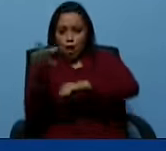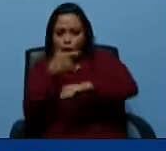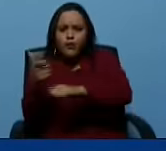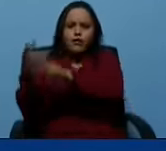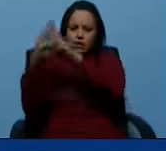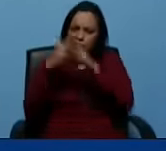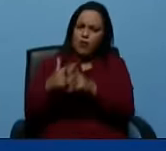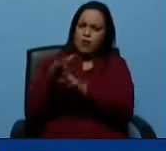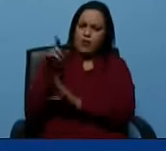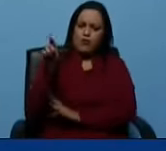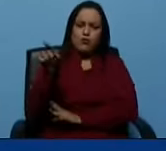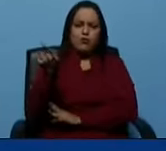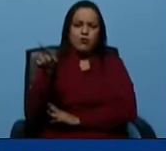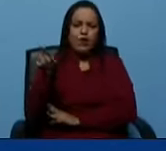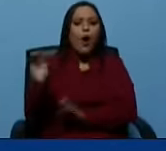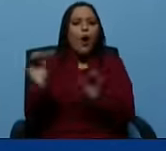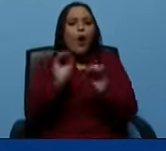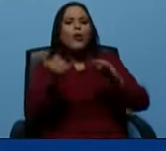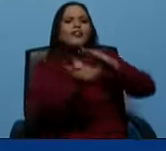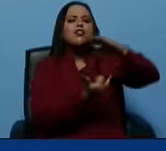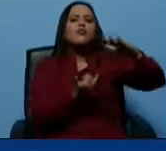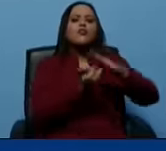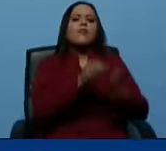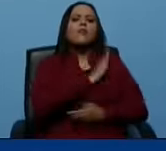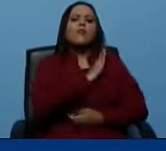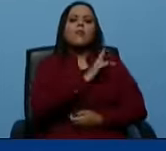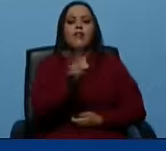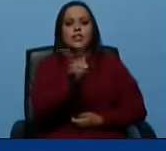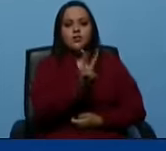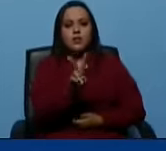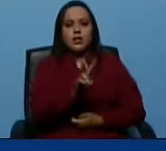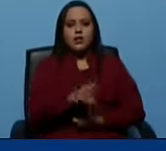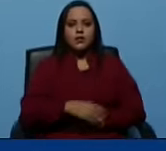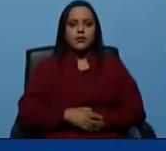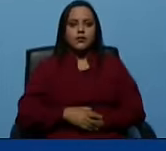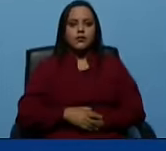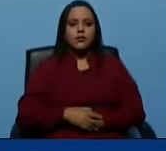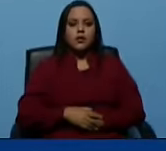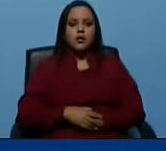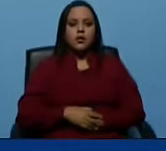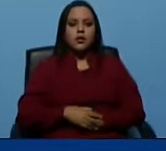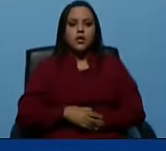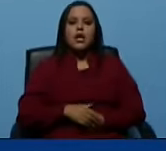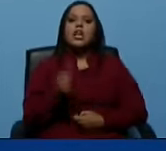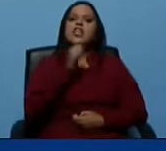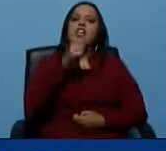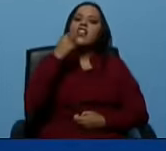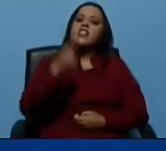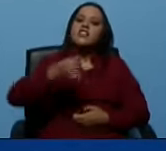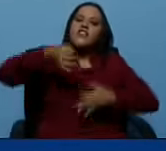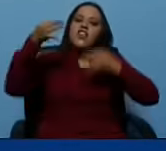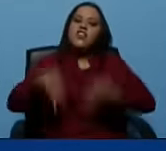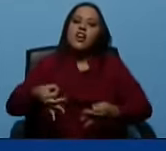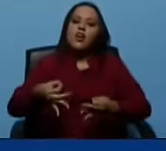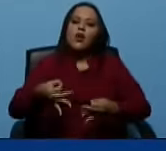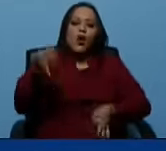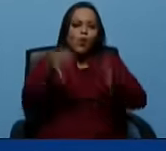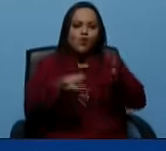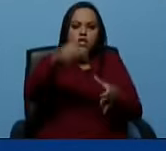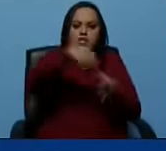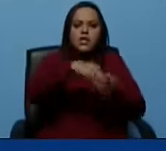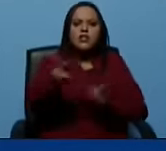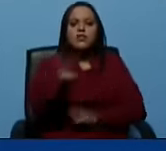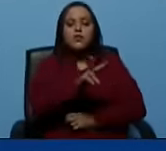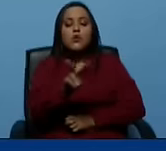Unidos o las instituciones venezolanas? ¿Quién determina la verdad y la justicia en Venezuela?